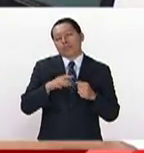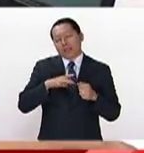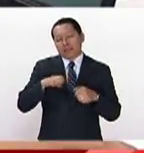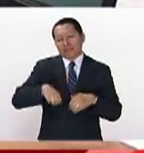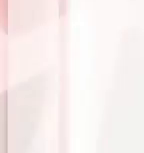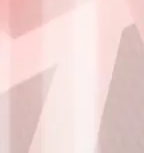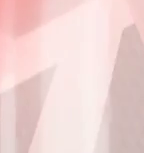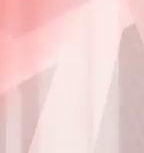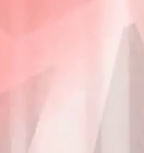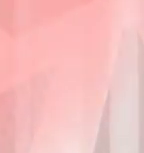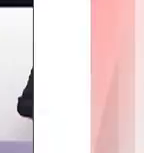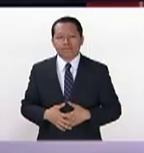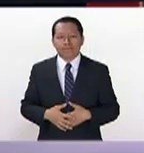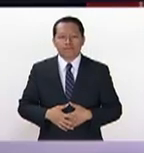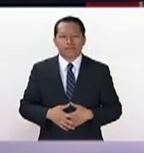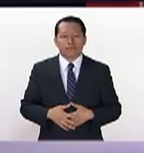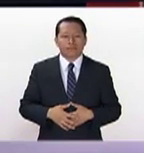edad.